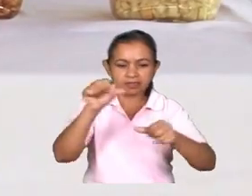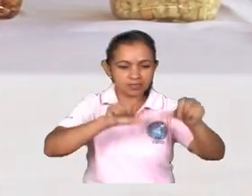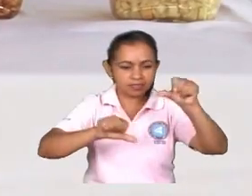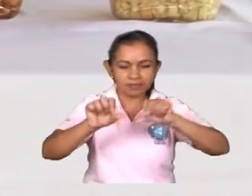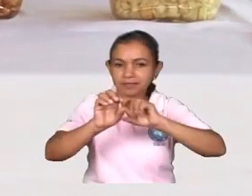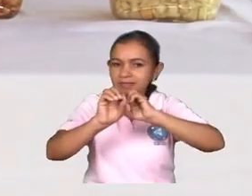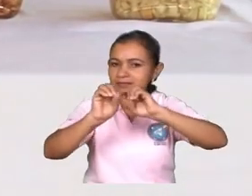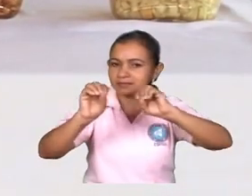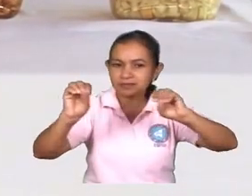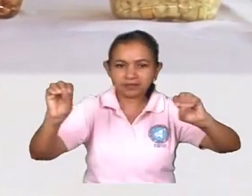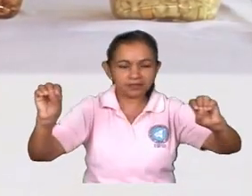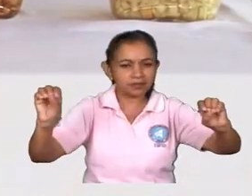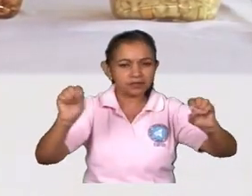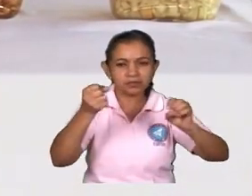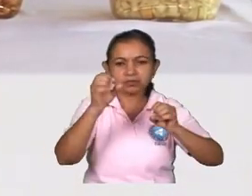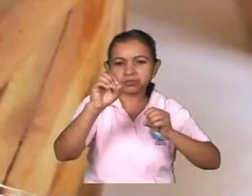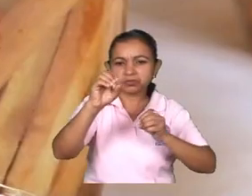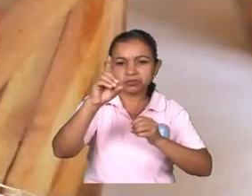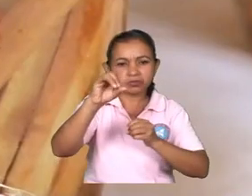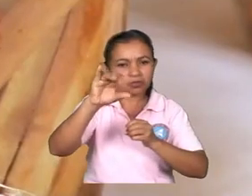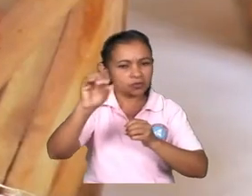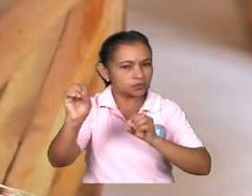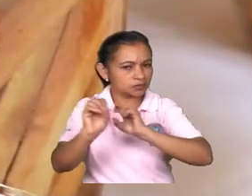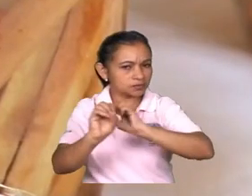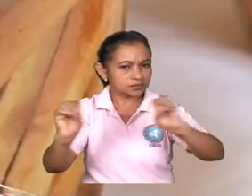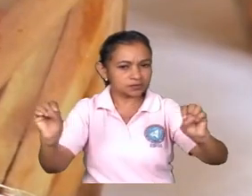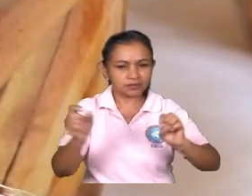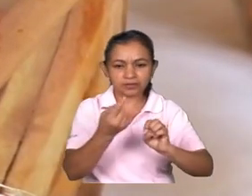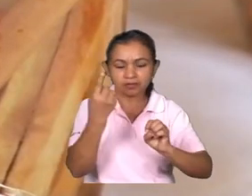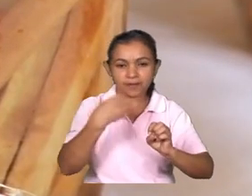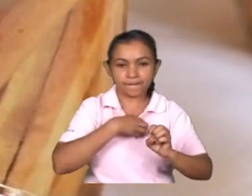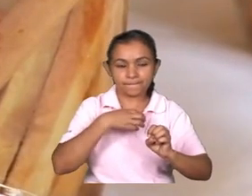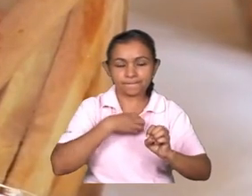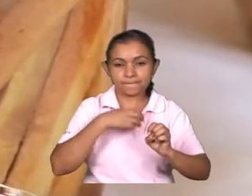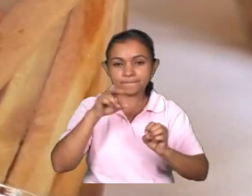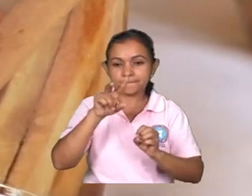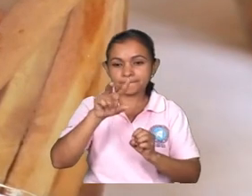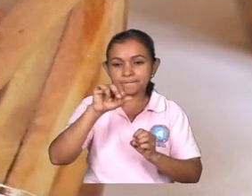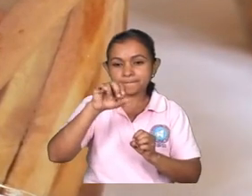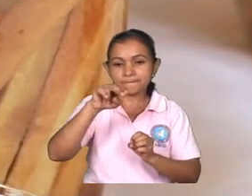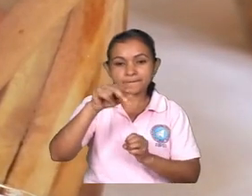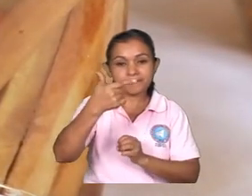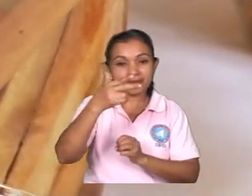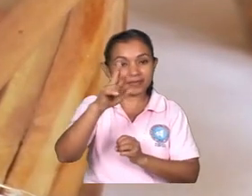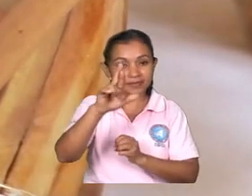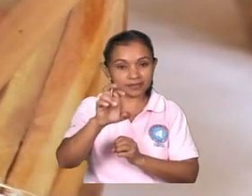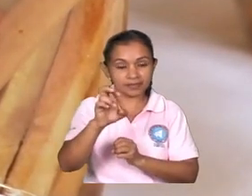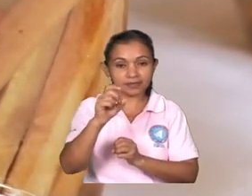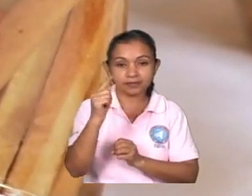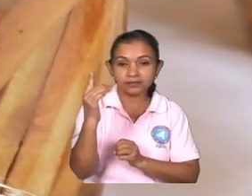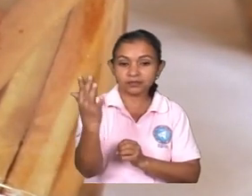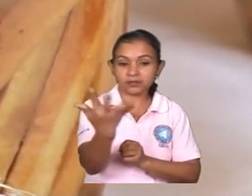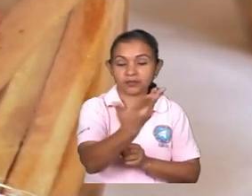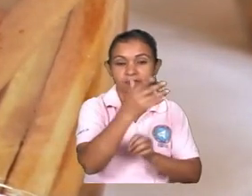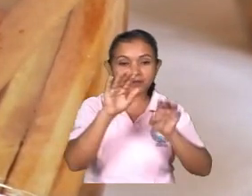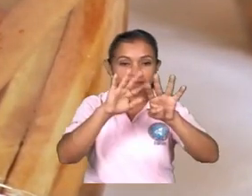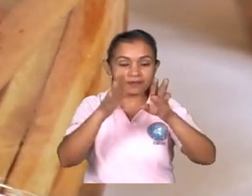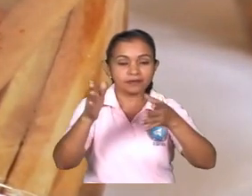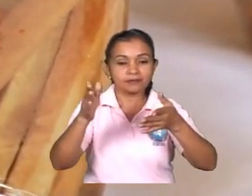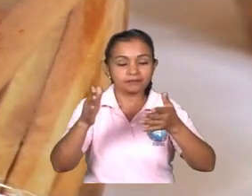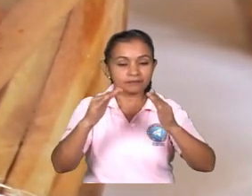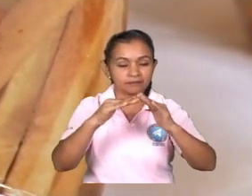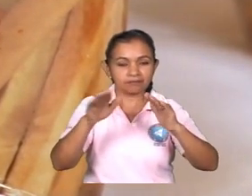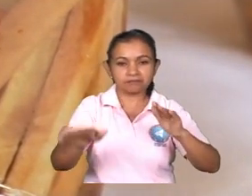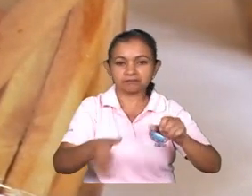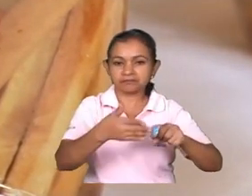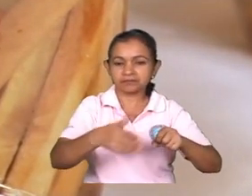decir, no lleva benzoato de sodio. Se conserva en su propio vinagre, un vinagre industrial, el que utilizan todas las amas de casa en la cocina,